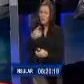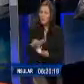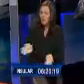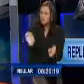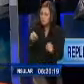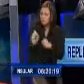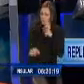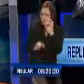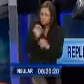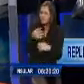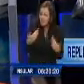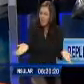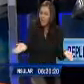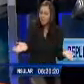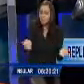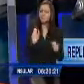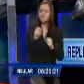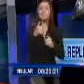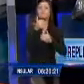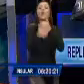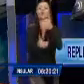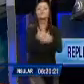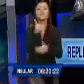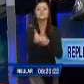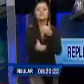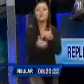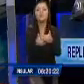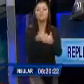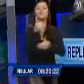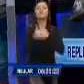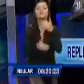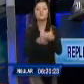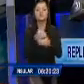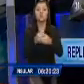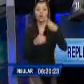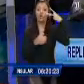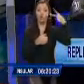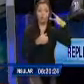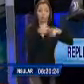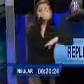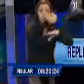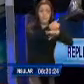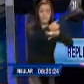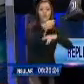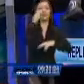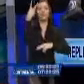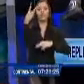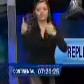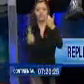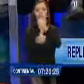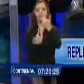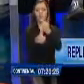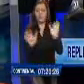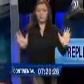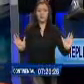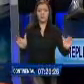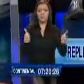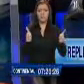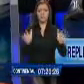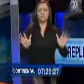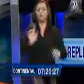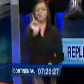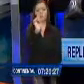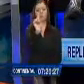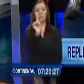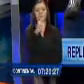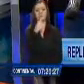el procedimiento. Sí, sí, el tema es el procedimiento. El procedimiento correcto, 2 principales, 2 suplentes, hasta ahí, todo perfecto. Y se han hecho de 3. No, de